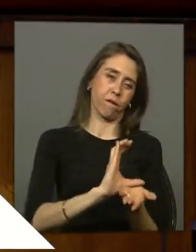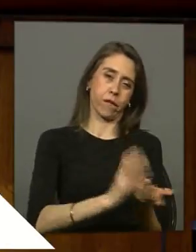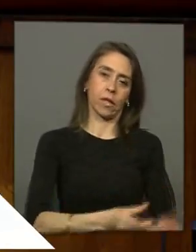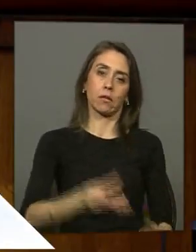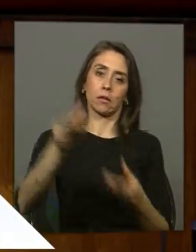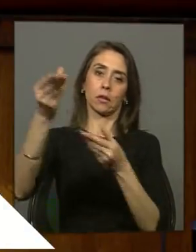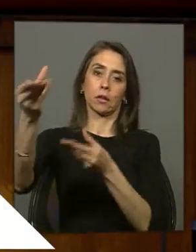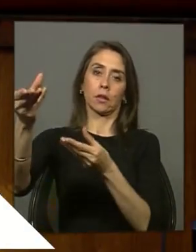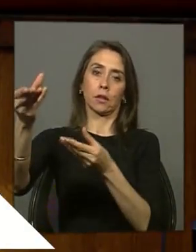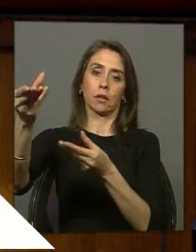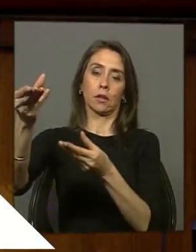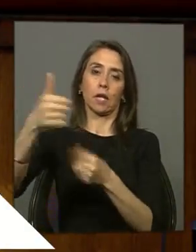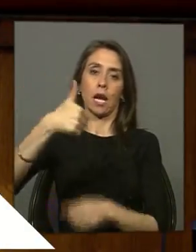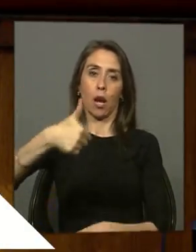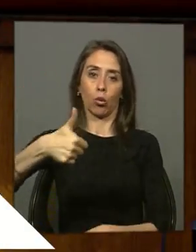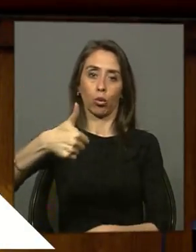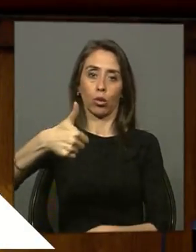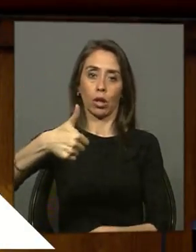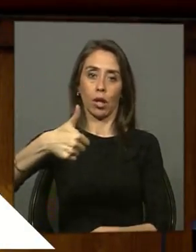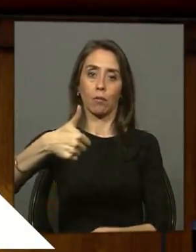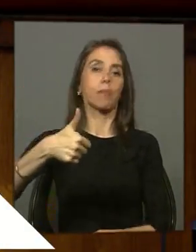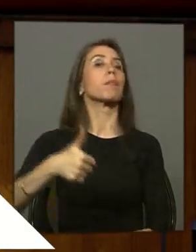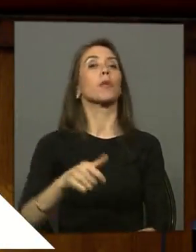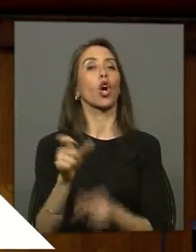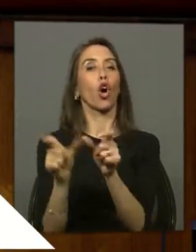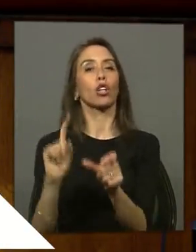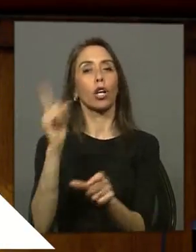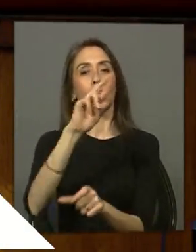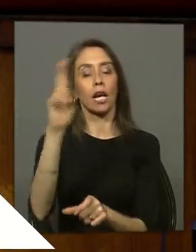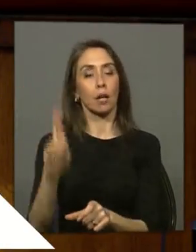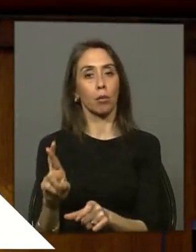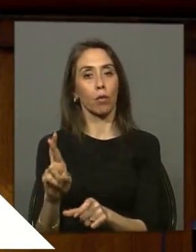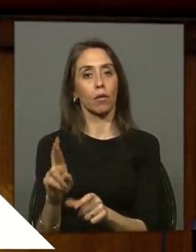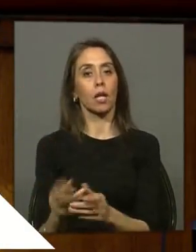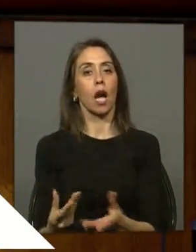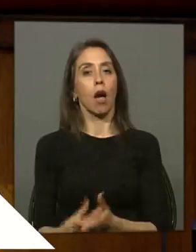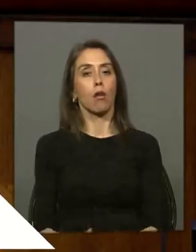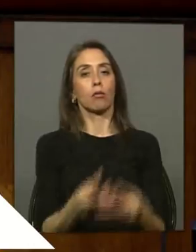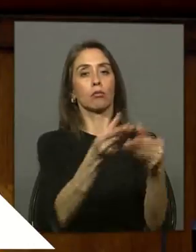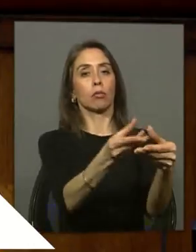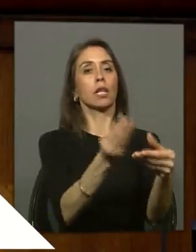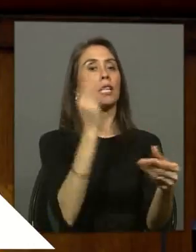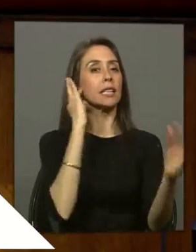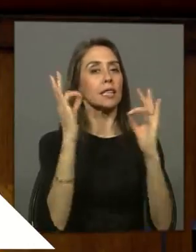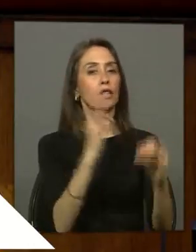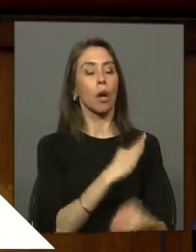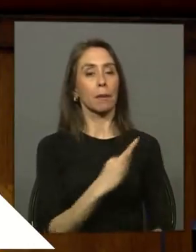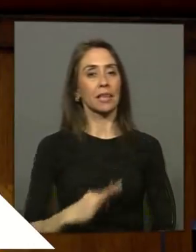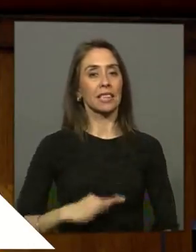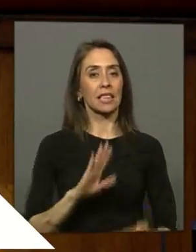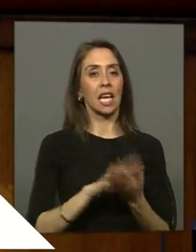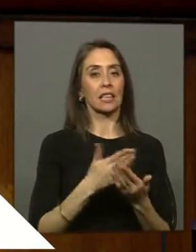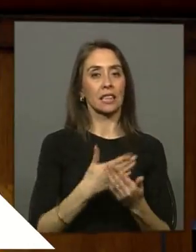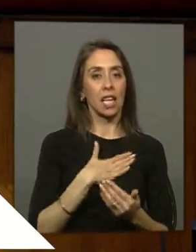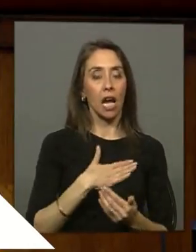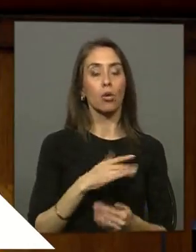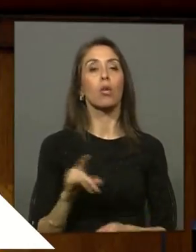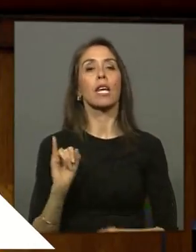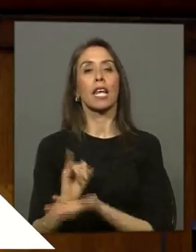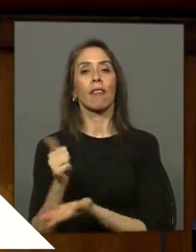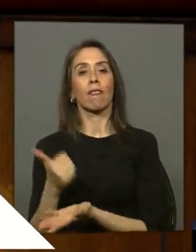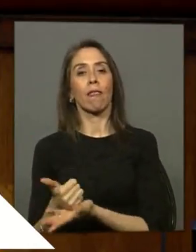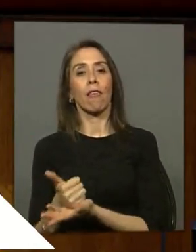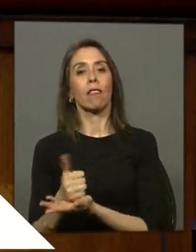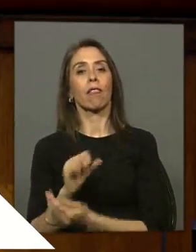a las siguientes autoridades al contralor general de la república a la señora ministra de salud al señor intendente de la región